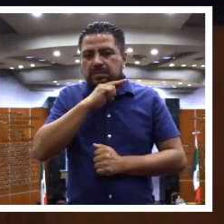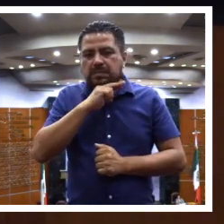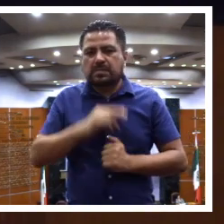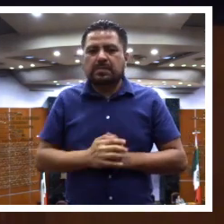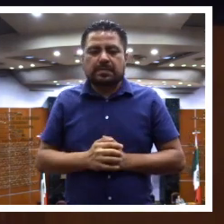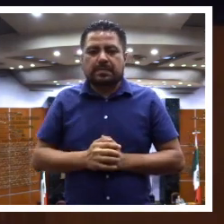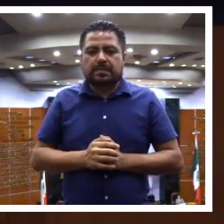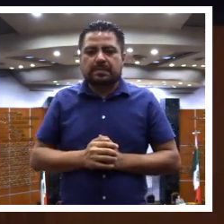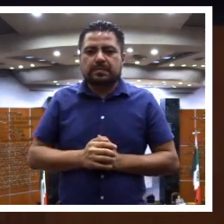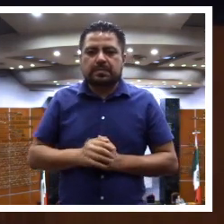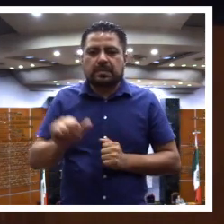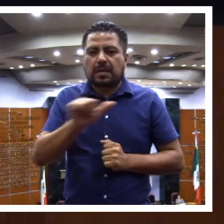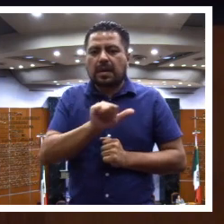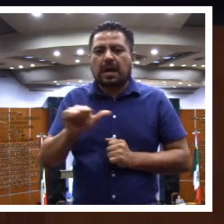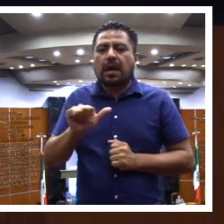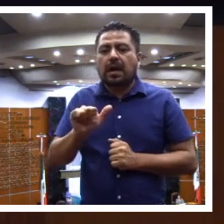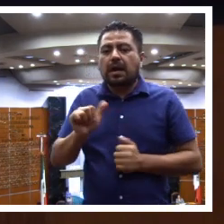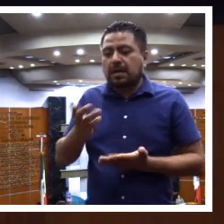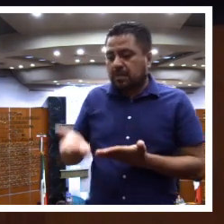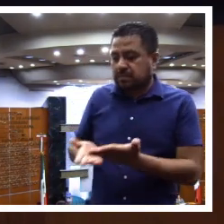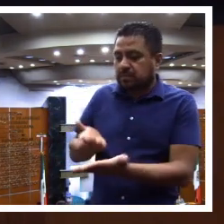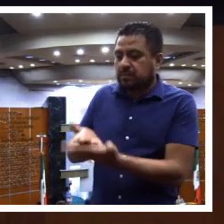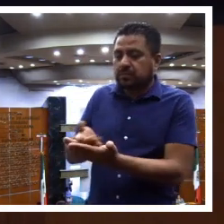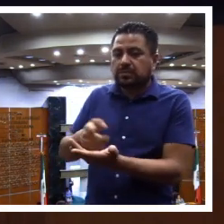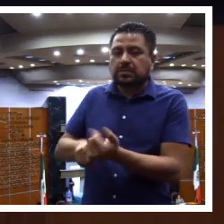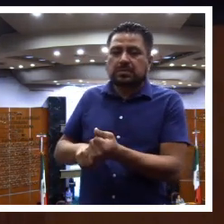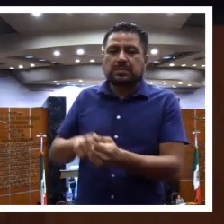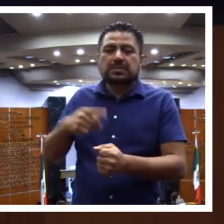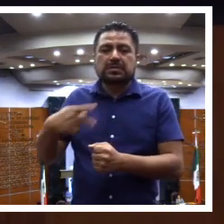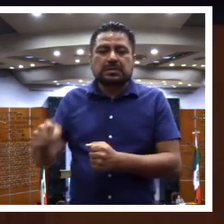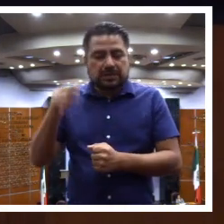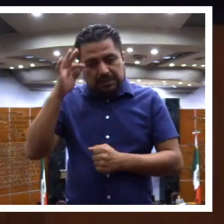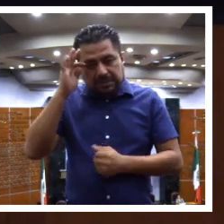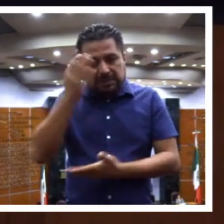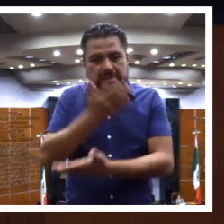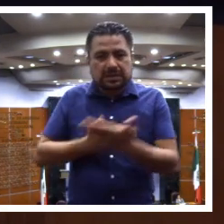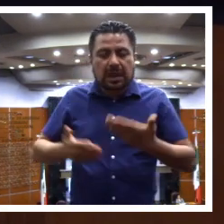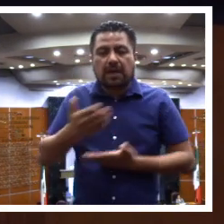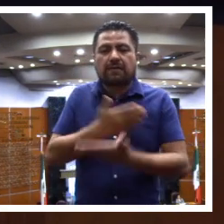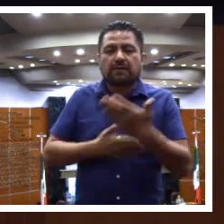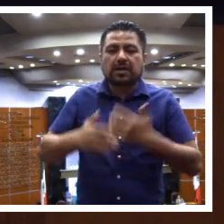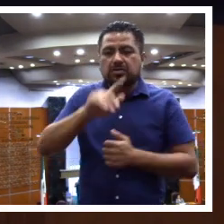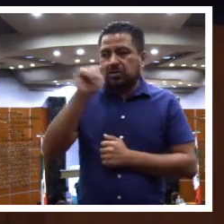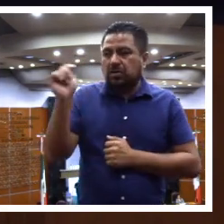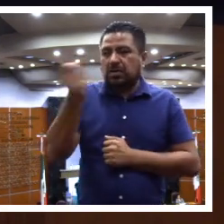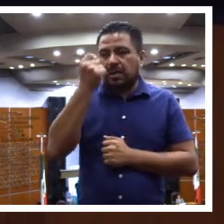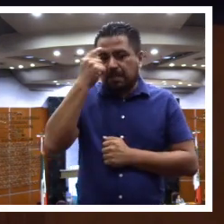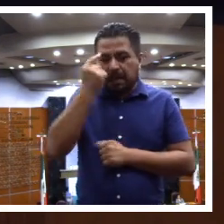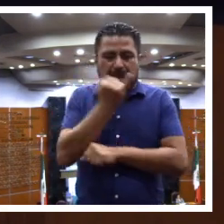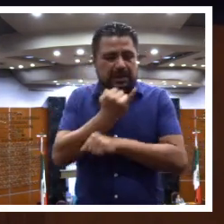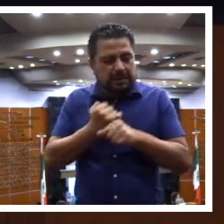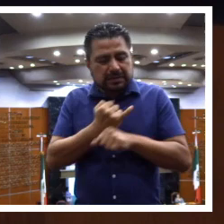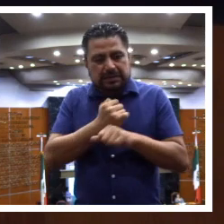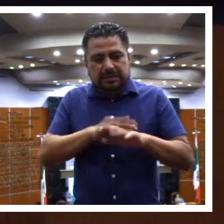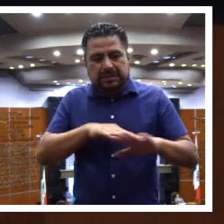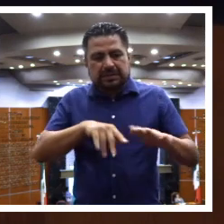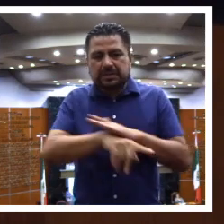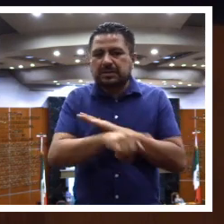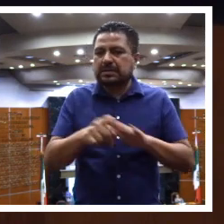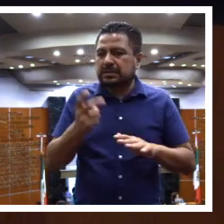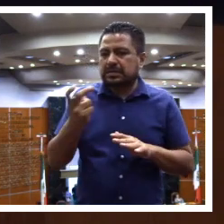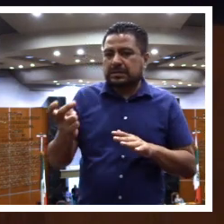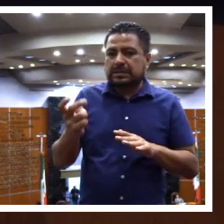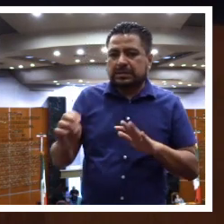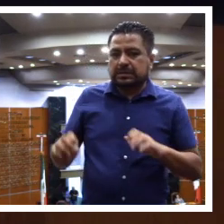inmediata al proporcionar las herramientas y servicios tecnológicos para la ación de este tipo de